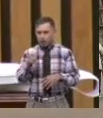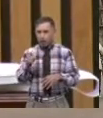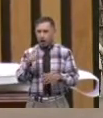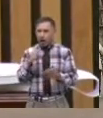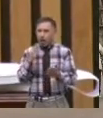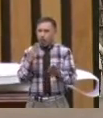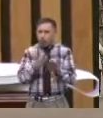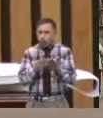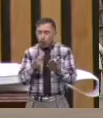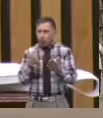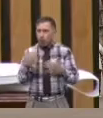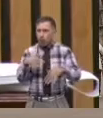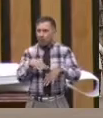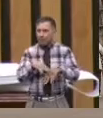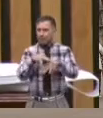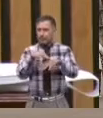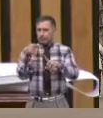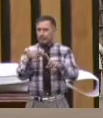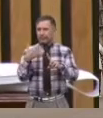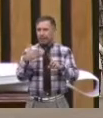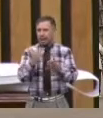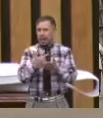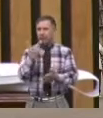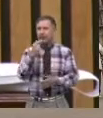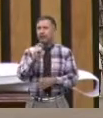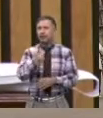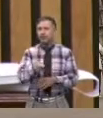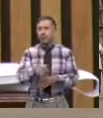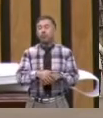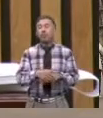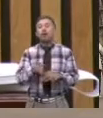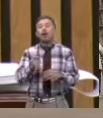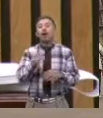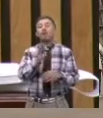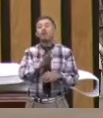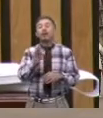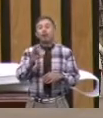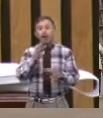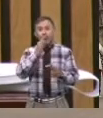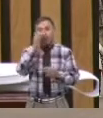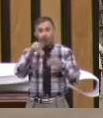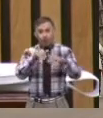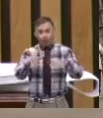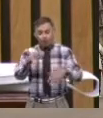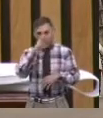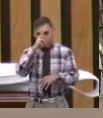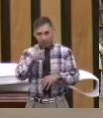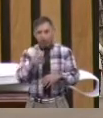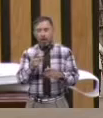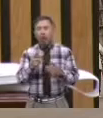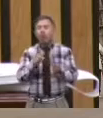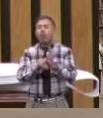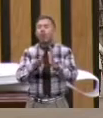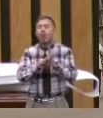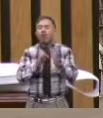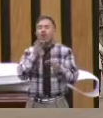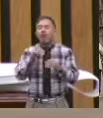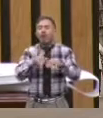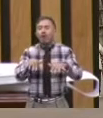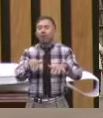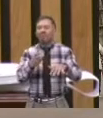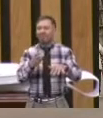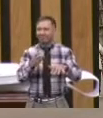especial al considerar que la difusión de mensajes en el periodo de veda electoral vulnera las reglas relativas a la